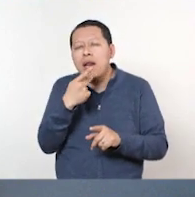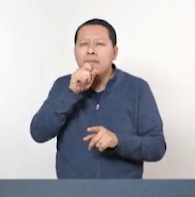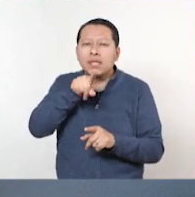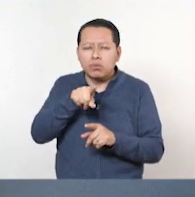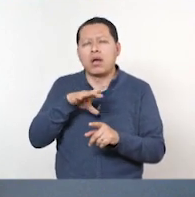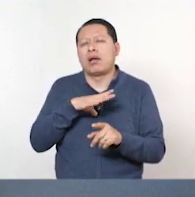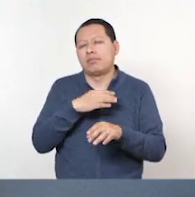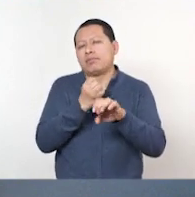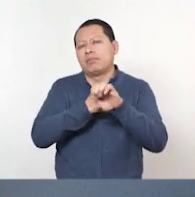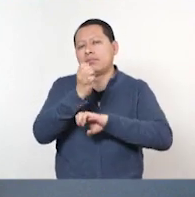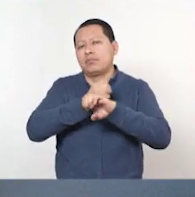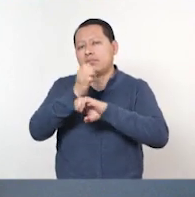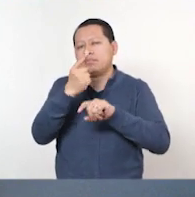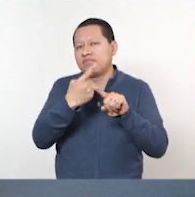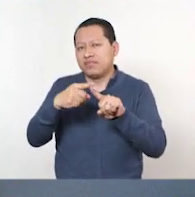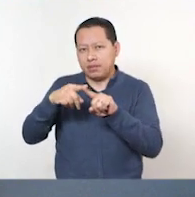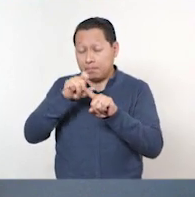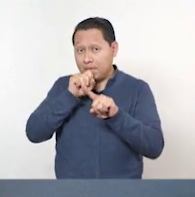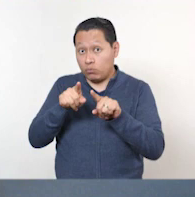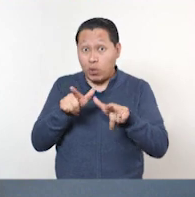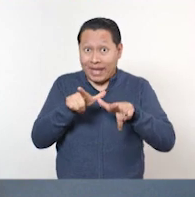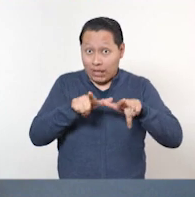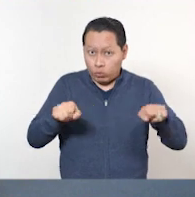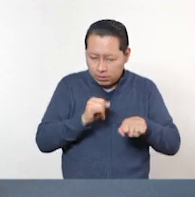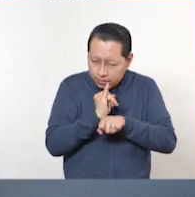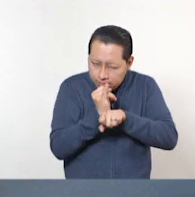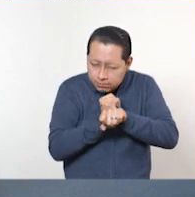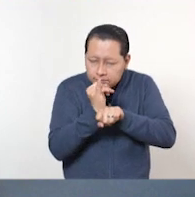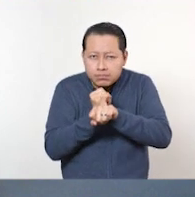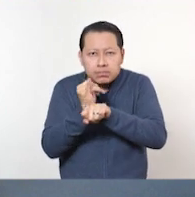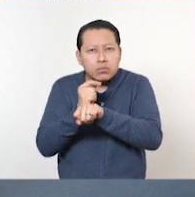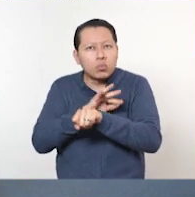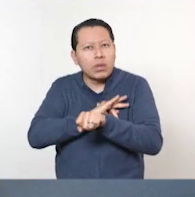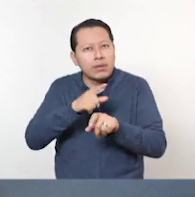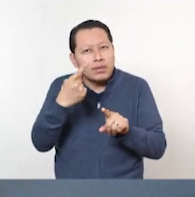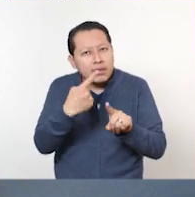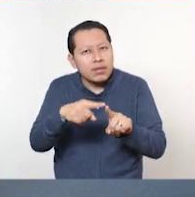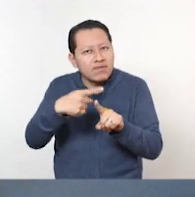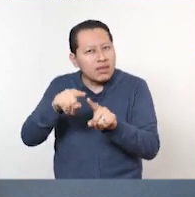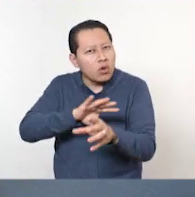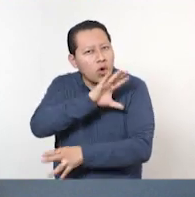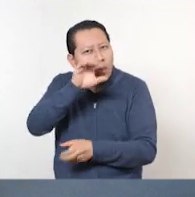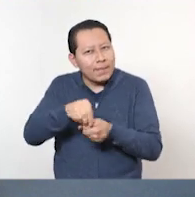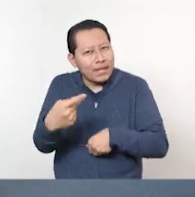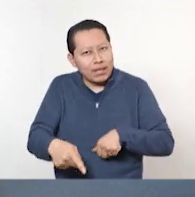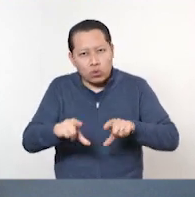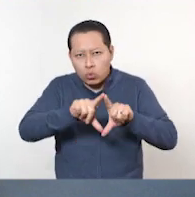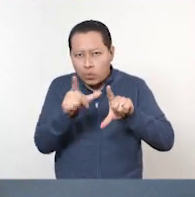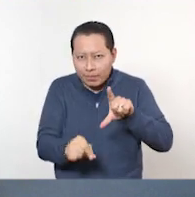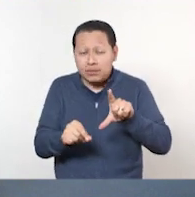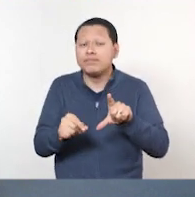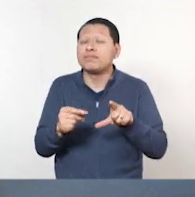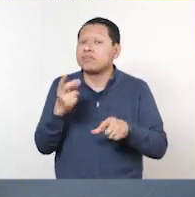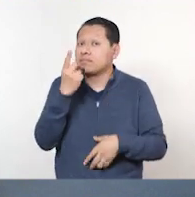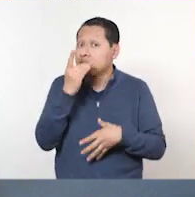se encuentran en varios estados de la República. Los lingüistas que se encargan de estudiar la diversidad lingüística en nuestro país